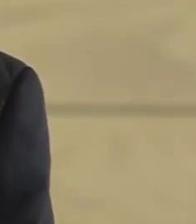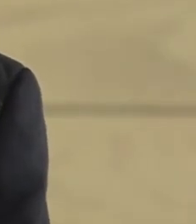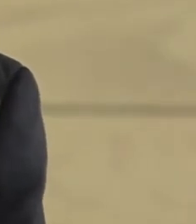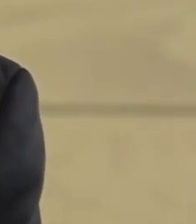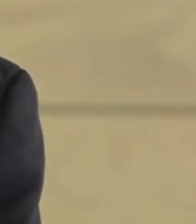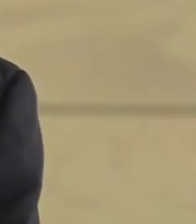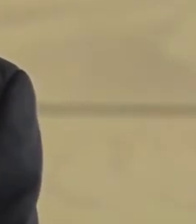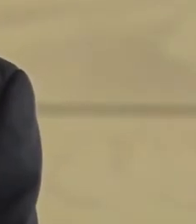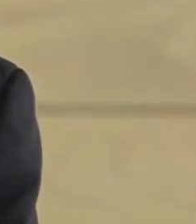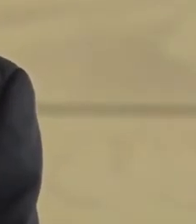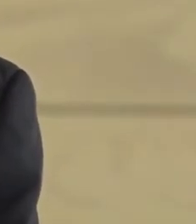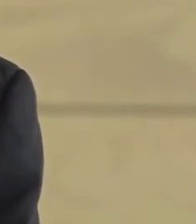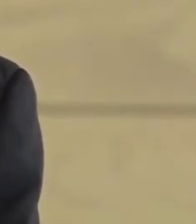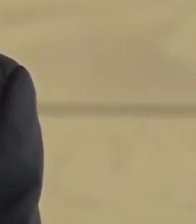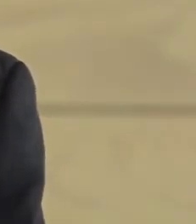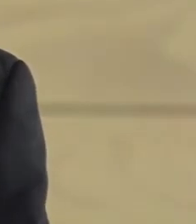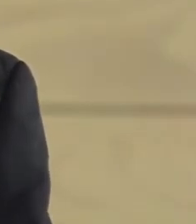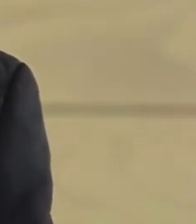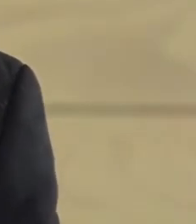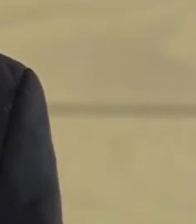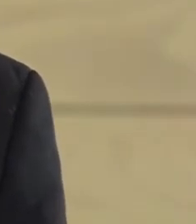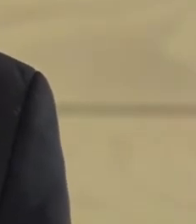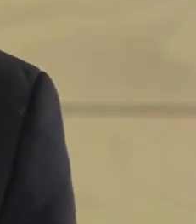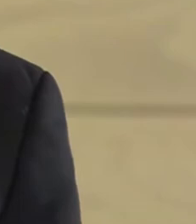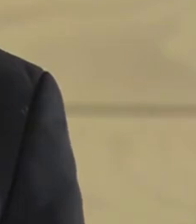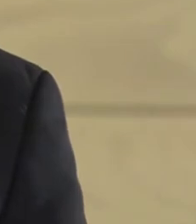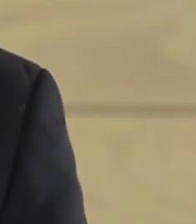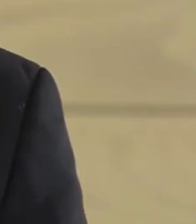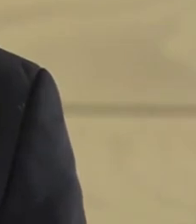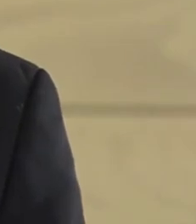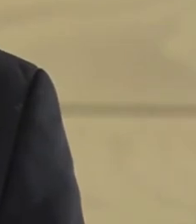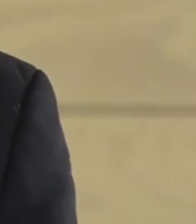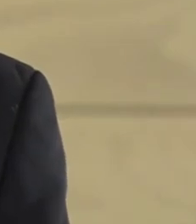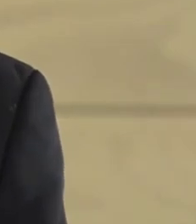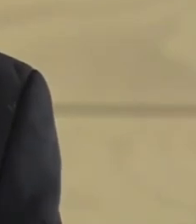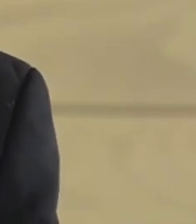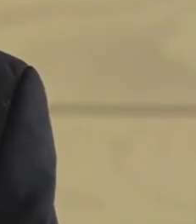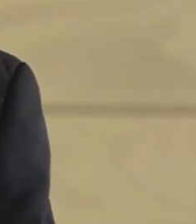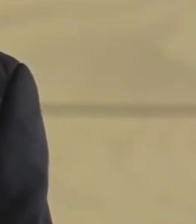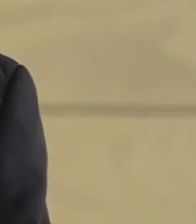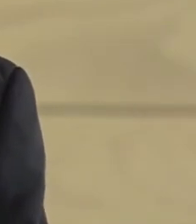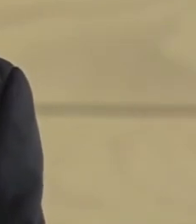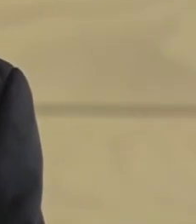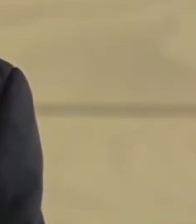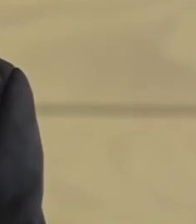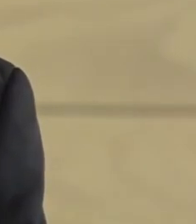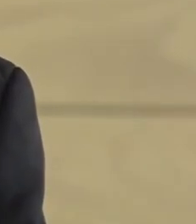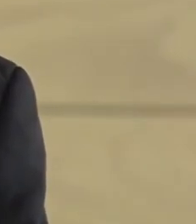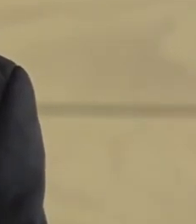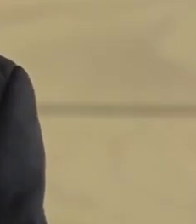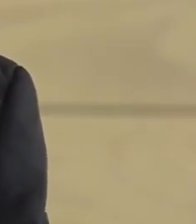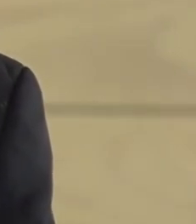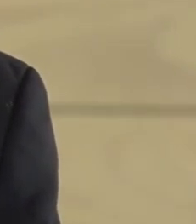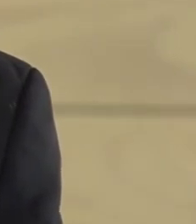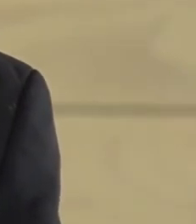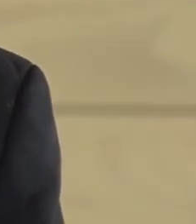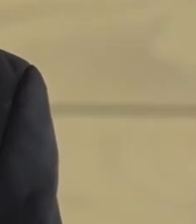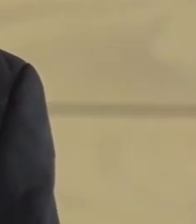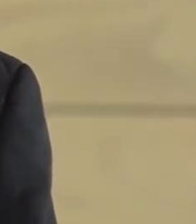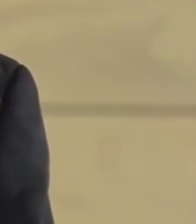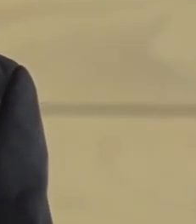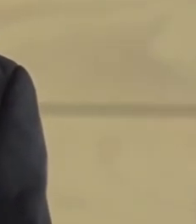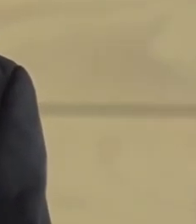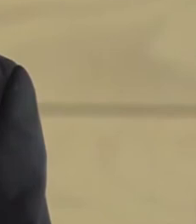frecuencias caben en el mismo espectro, lo cual quiere decir que es un aumento, si se quiere, en la riqueza de ese espectro.